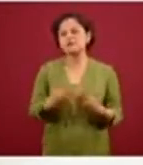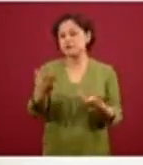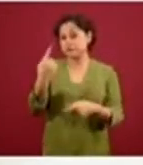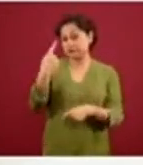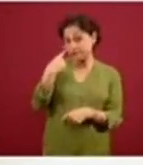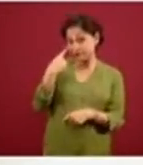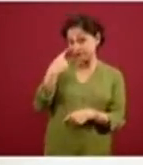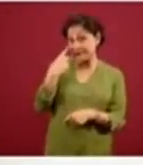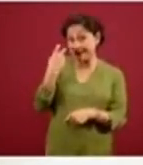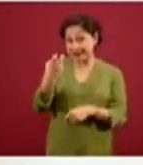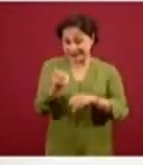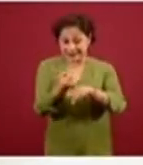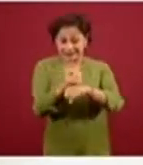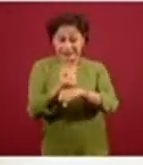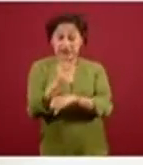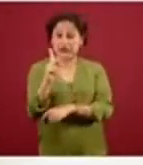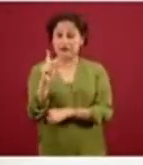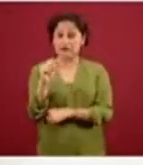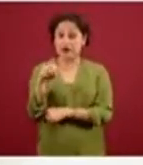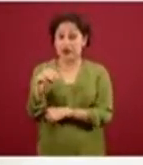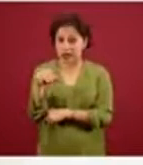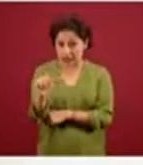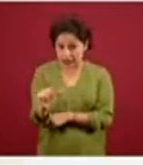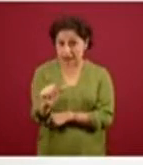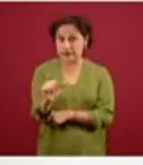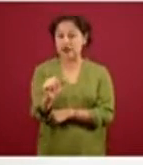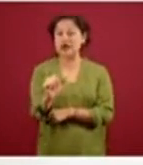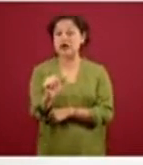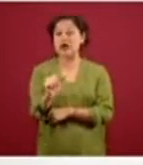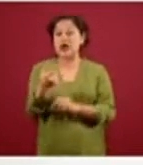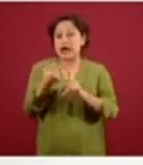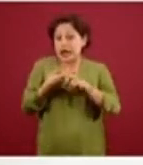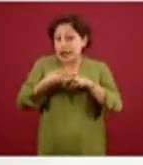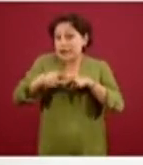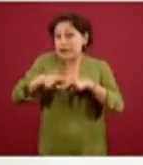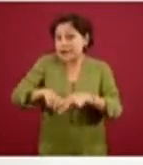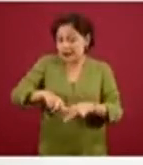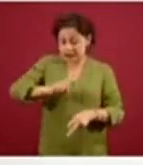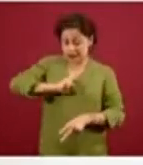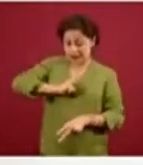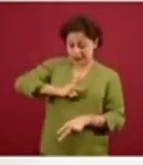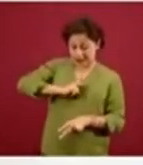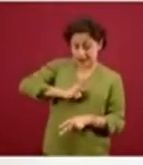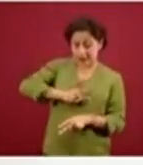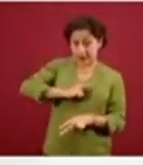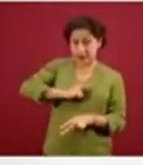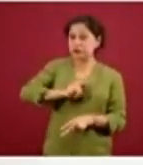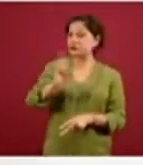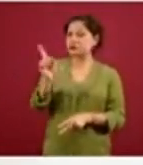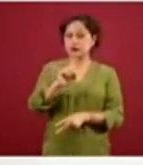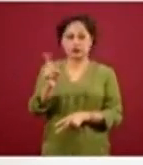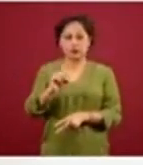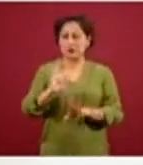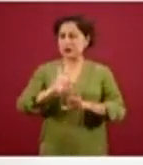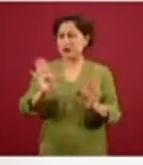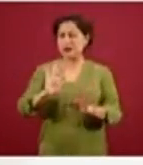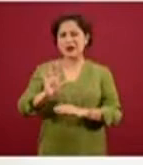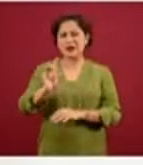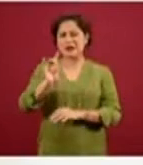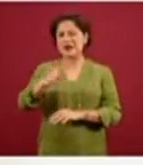plasma convaleciente no es algo que surja a partir de COVID-19. Esto tiene todo un antecedente